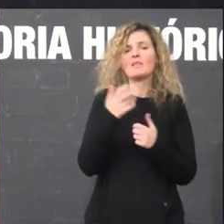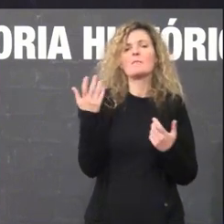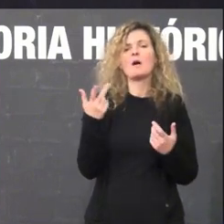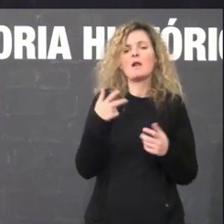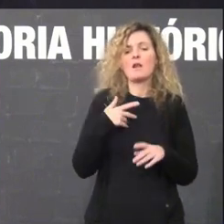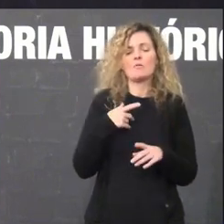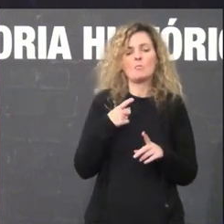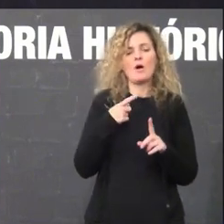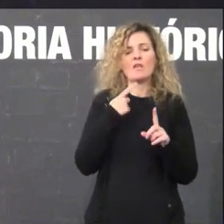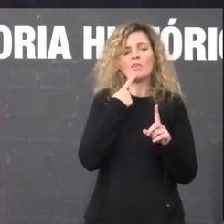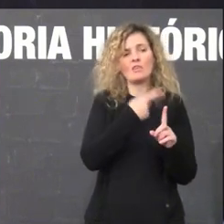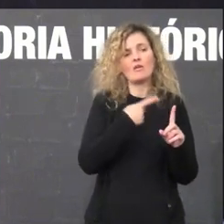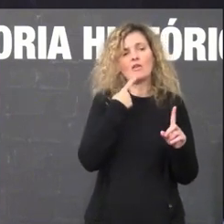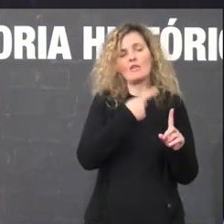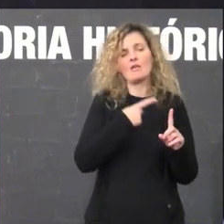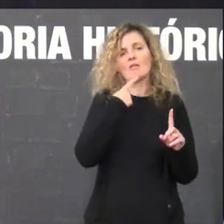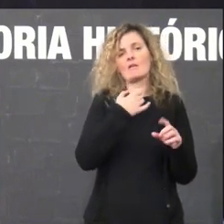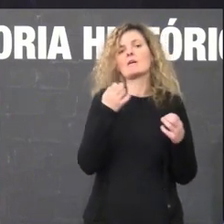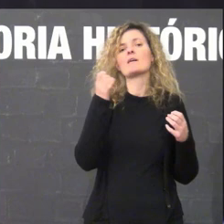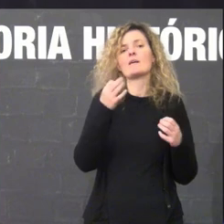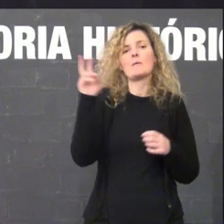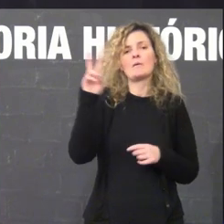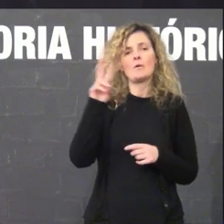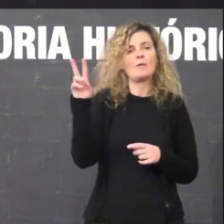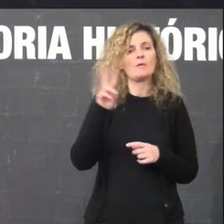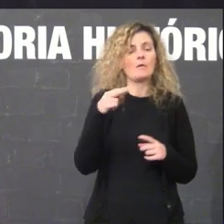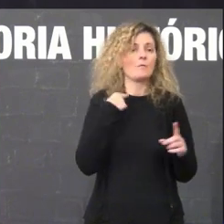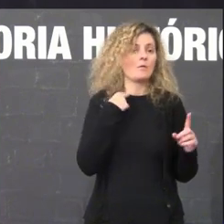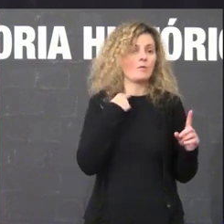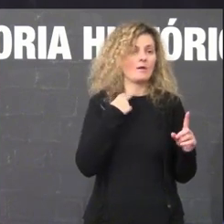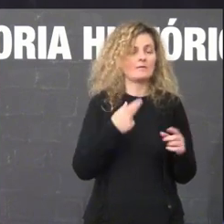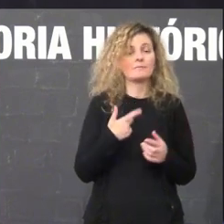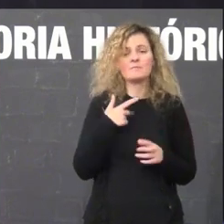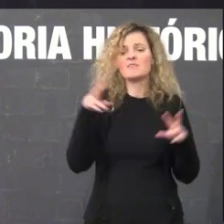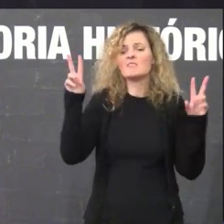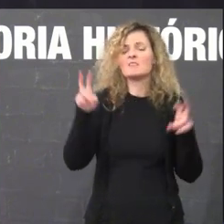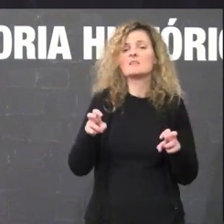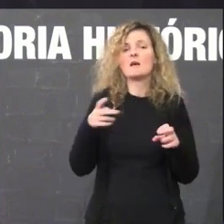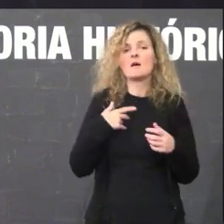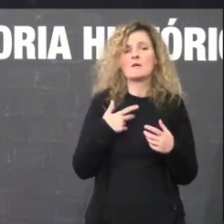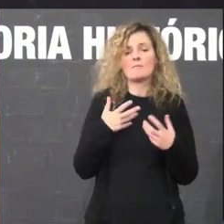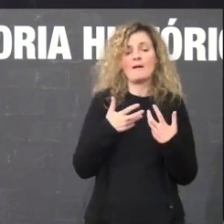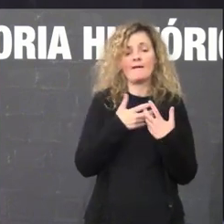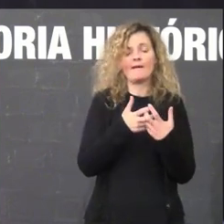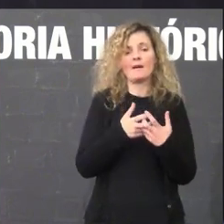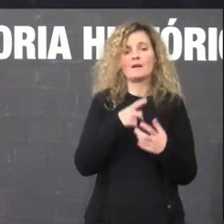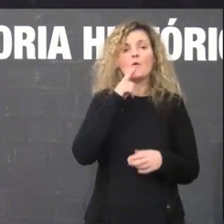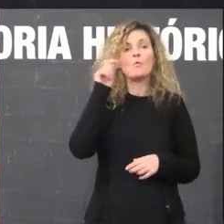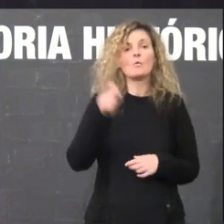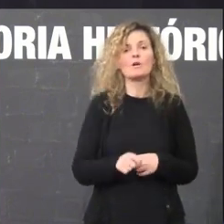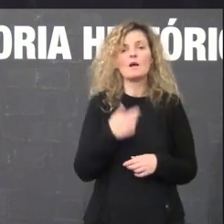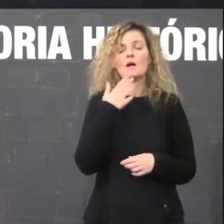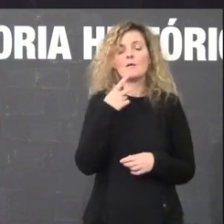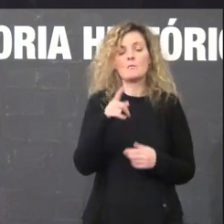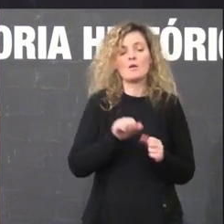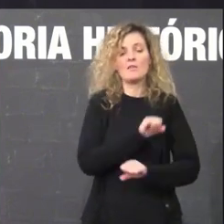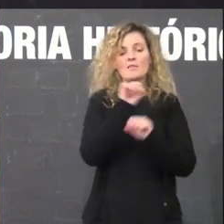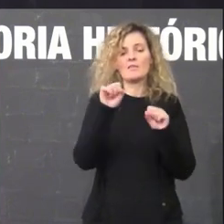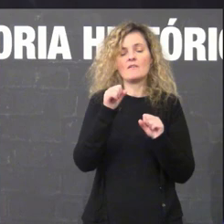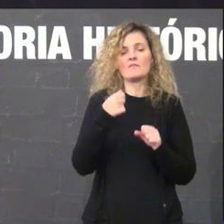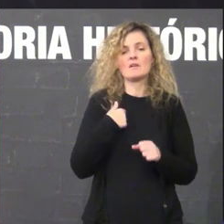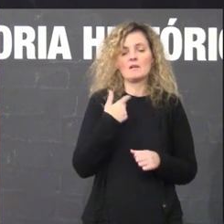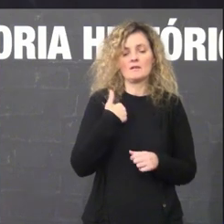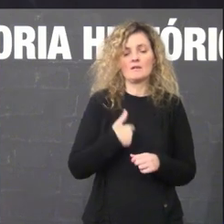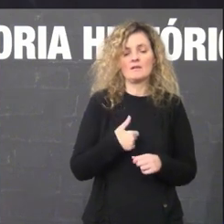Venezuela y a día de hoy incluso con la cuestión de la guerra en Ucrania si uno defiende una